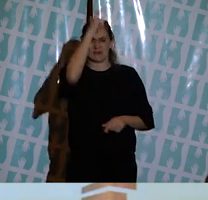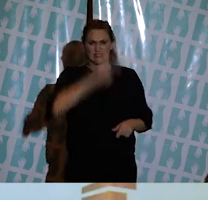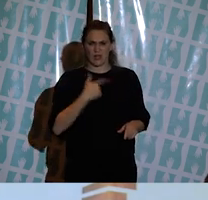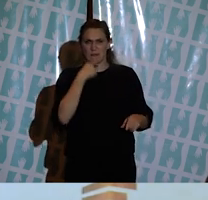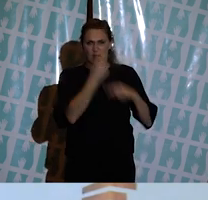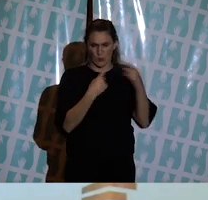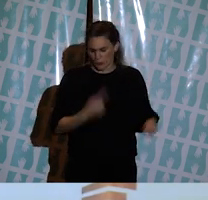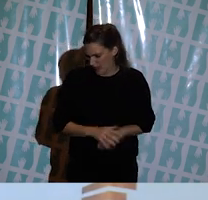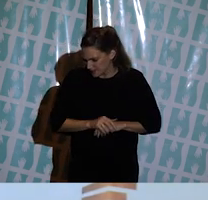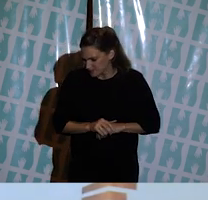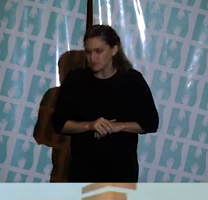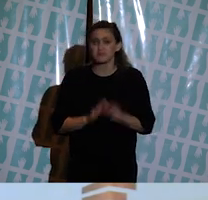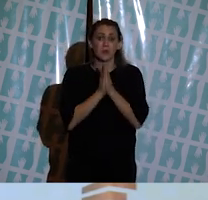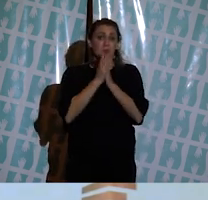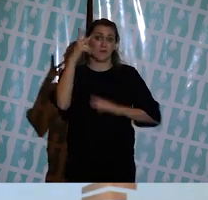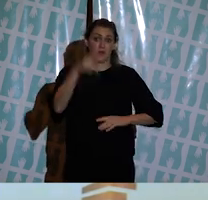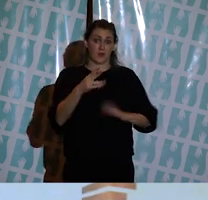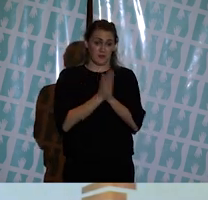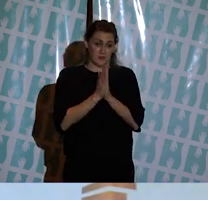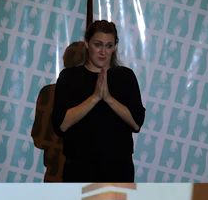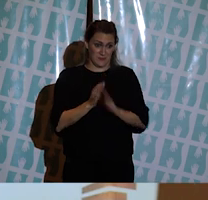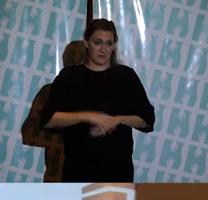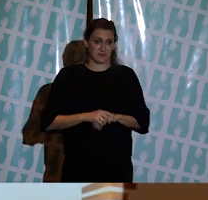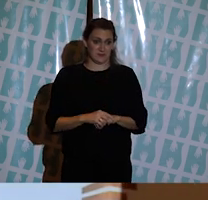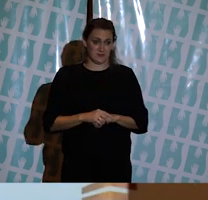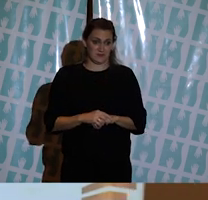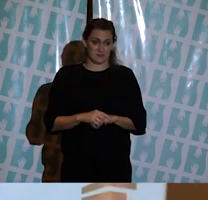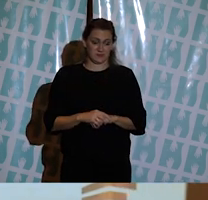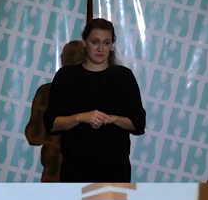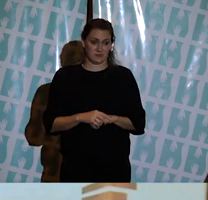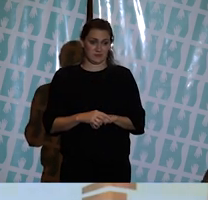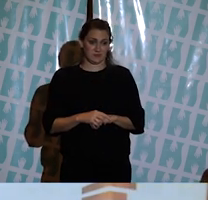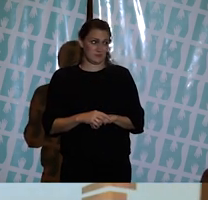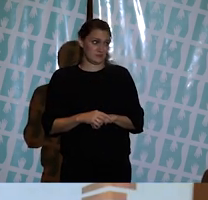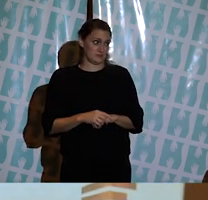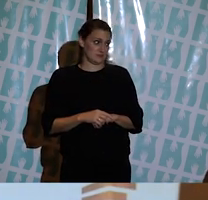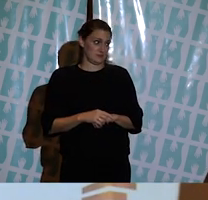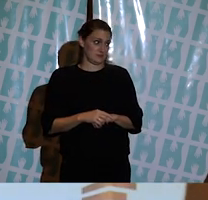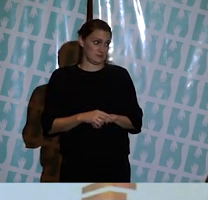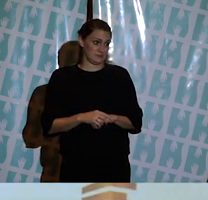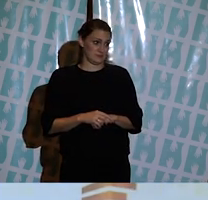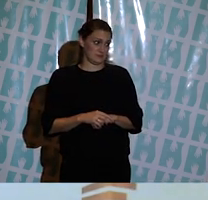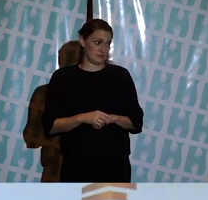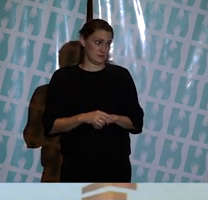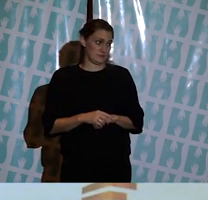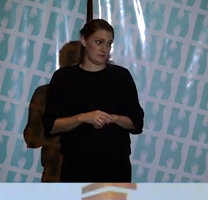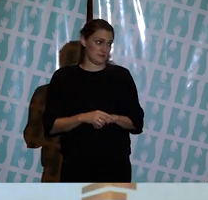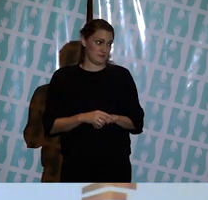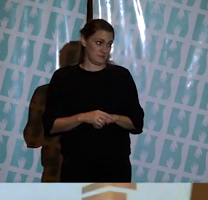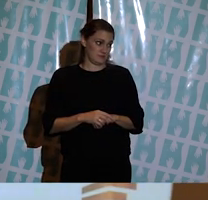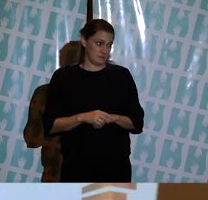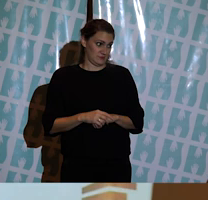Daría, ¿sí? Perdón, acá hay otra. Gracias. Sí, córtenme cuando haga. Por suerte. Sí.